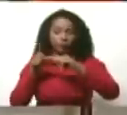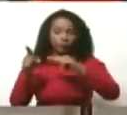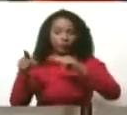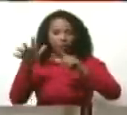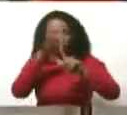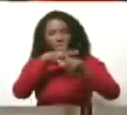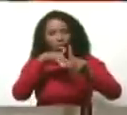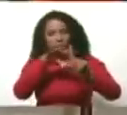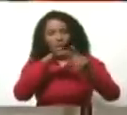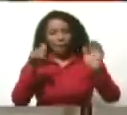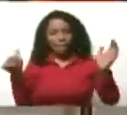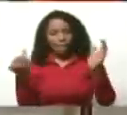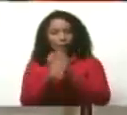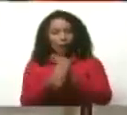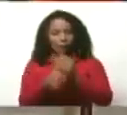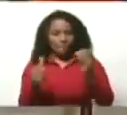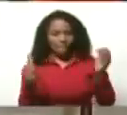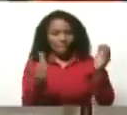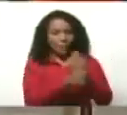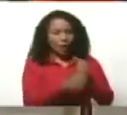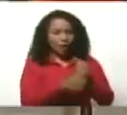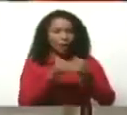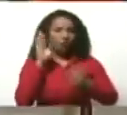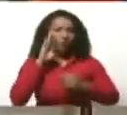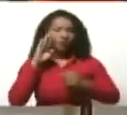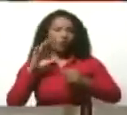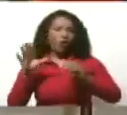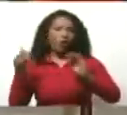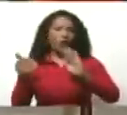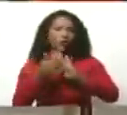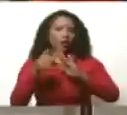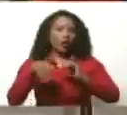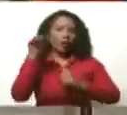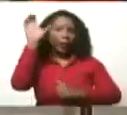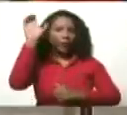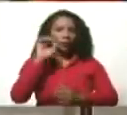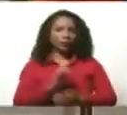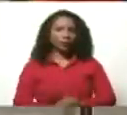tramas brutales de corrupción contra el país.